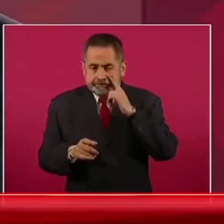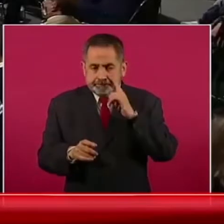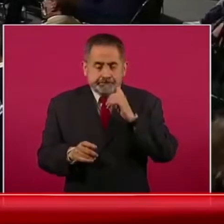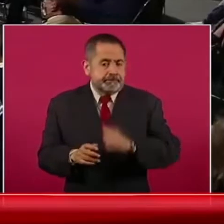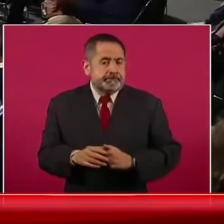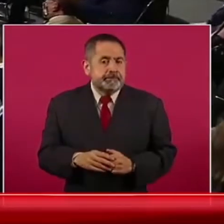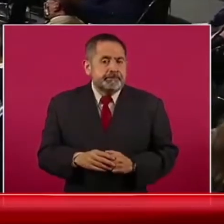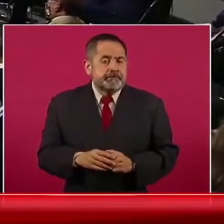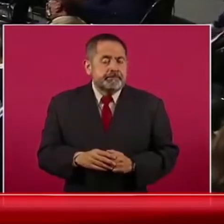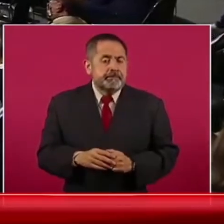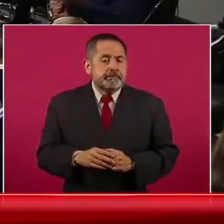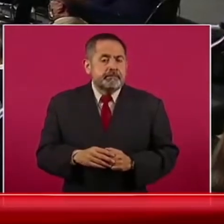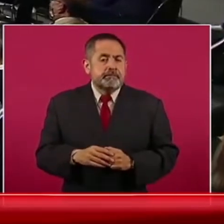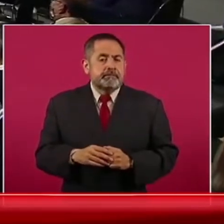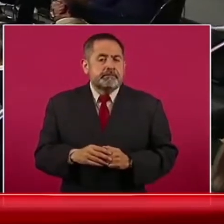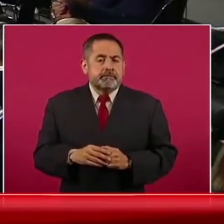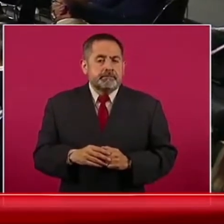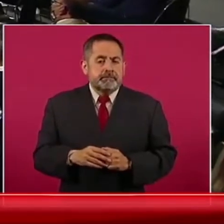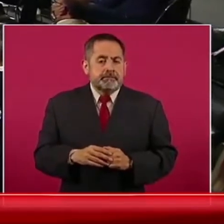que tengan